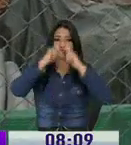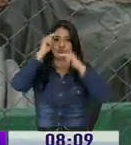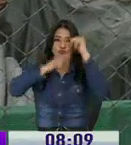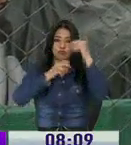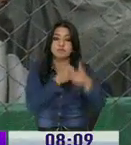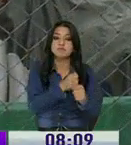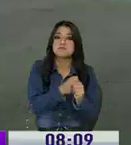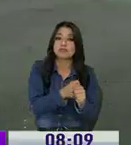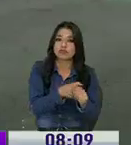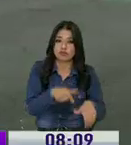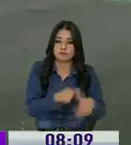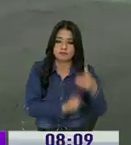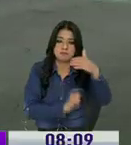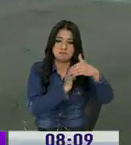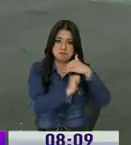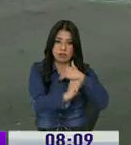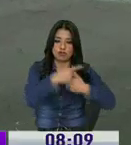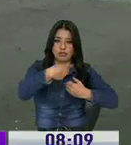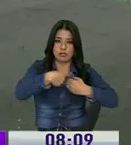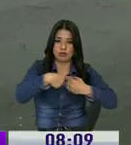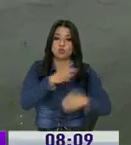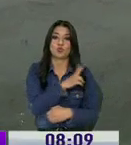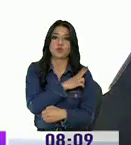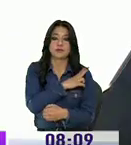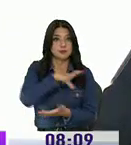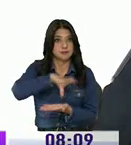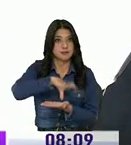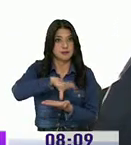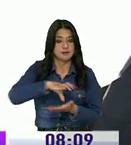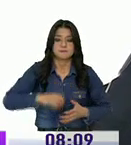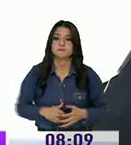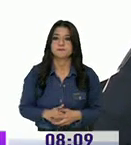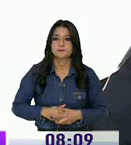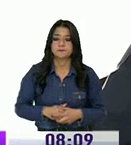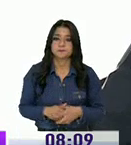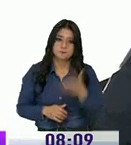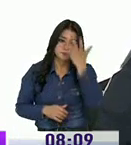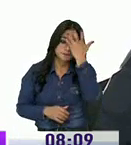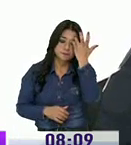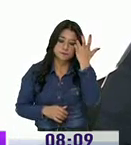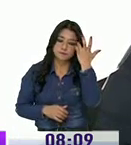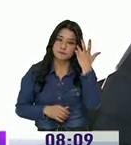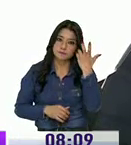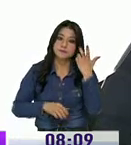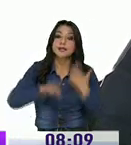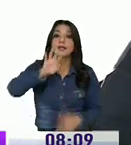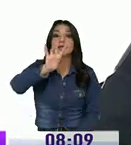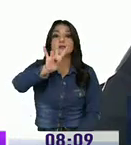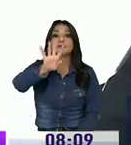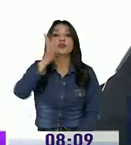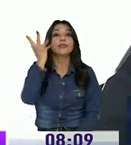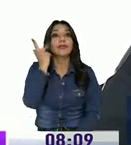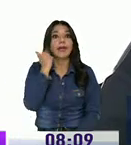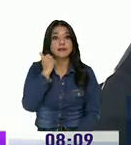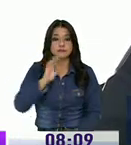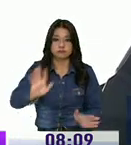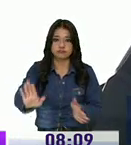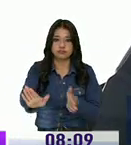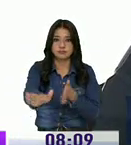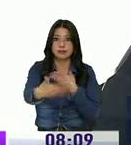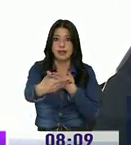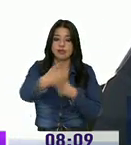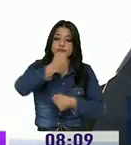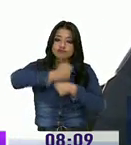del Metro de Quito de la estación Universidad Central. Tendremos aproximadamente, son 75 días que se realizarán todos